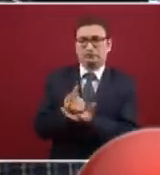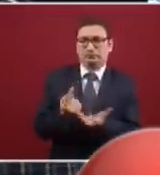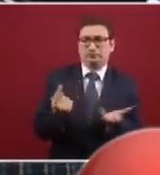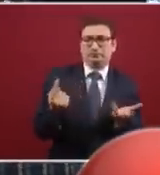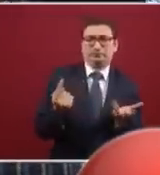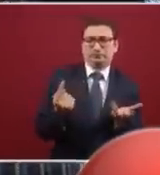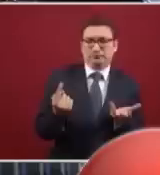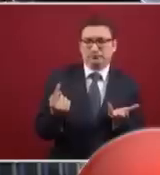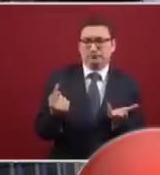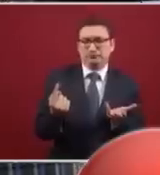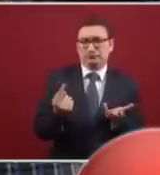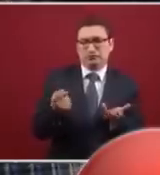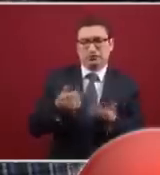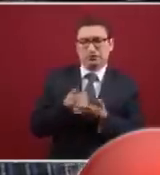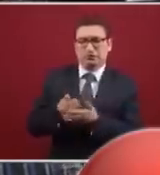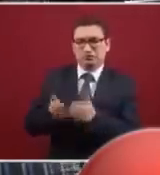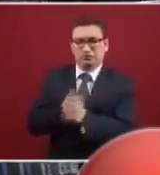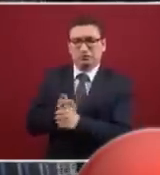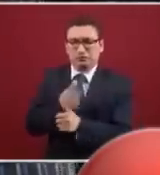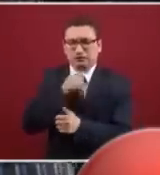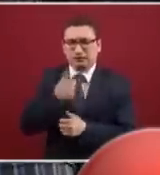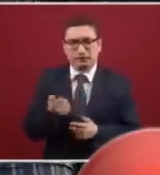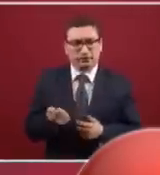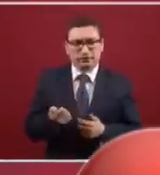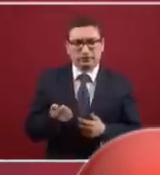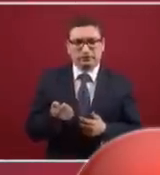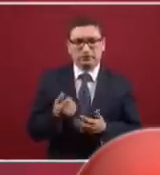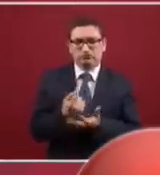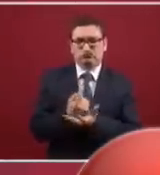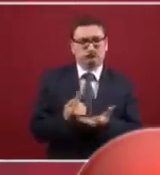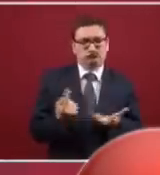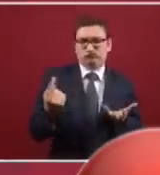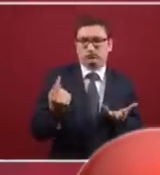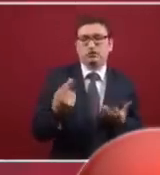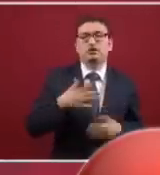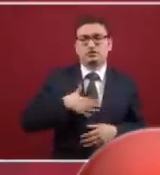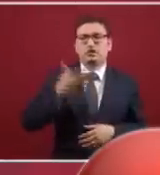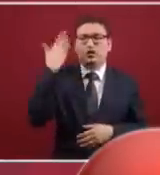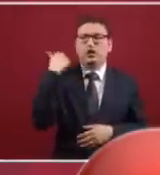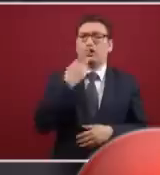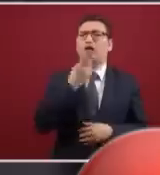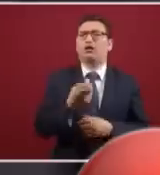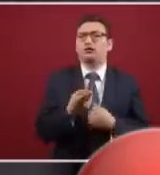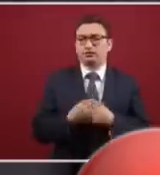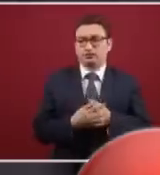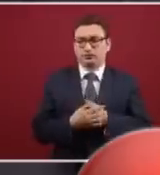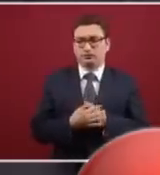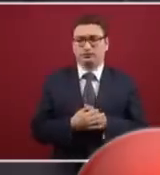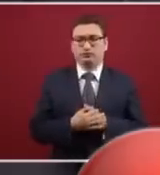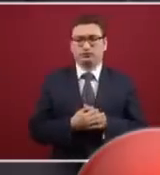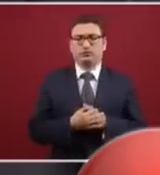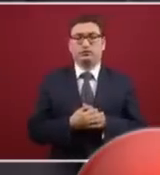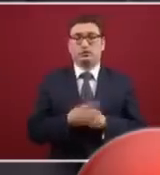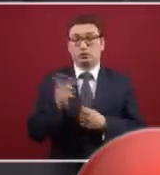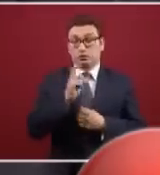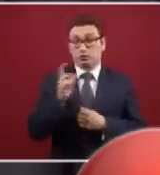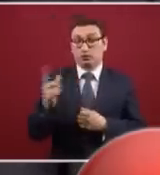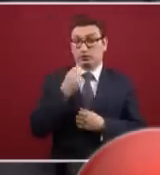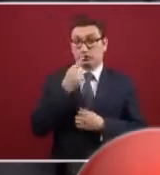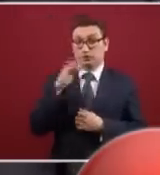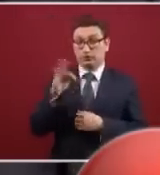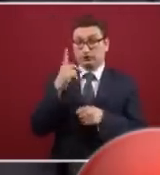tener respaldo. ¿Qué dije cuando se presenta el movimiento de la Policía